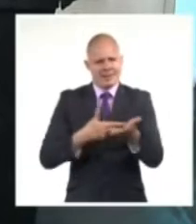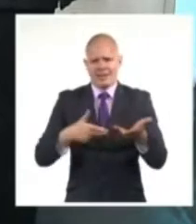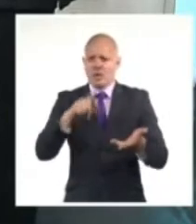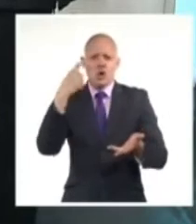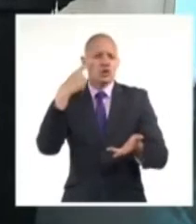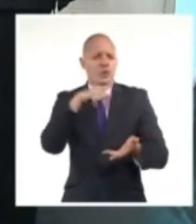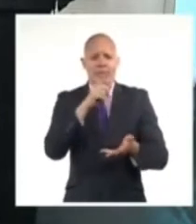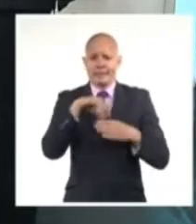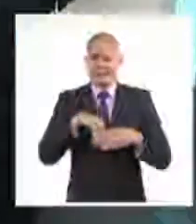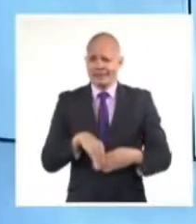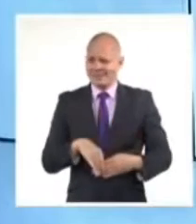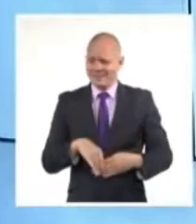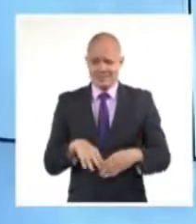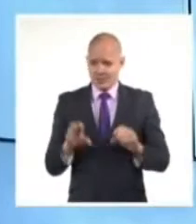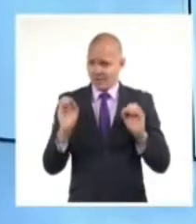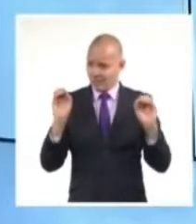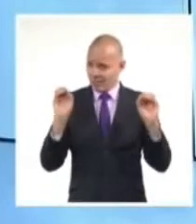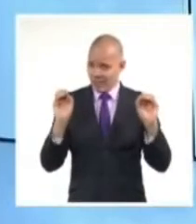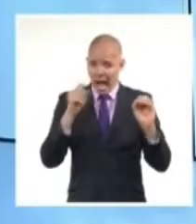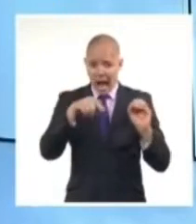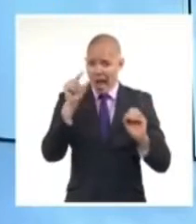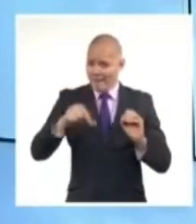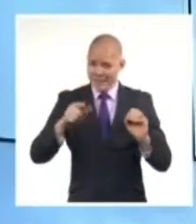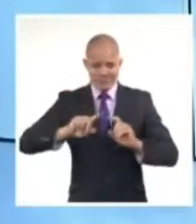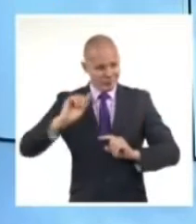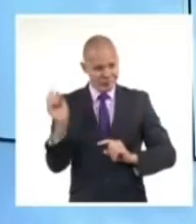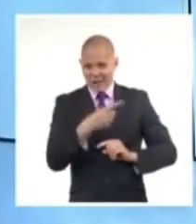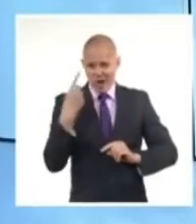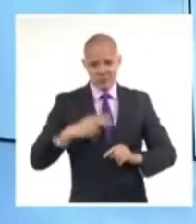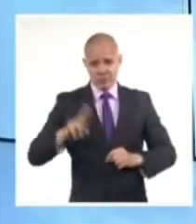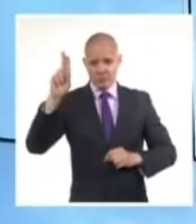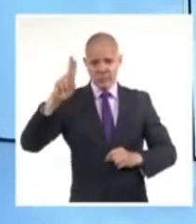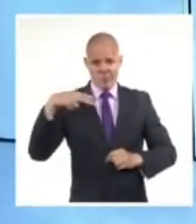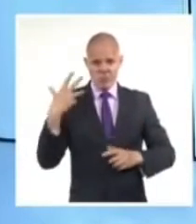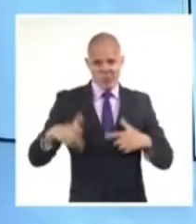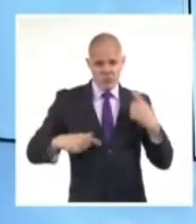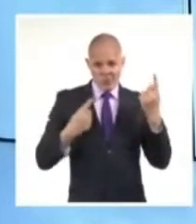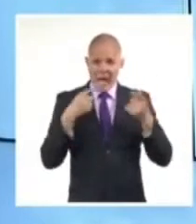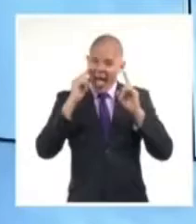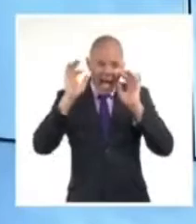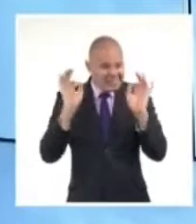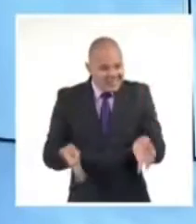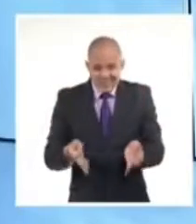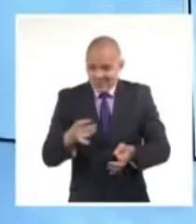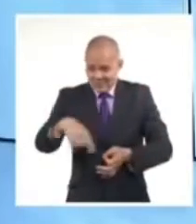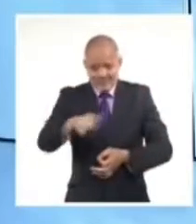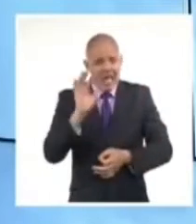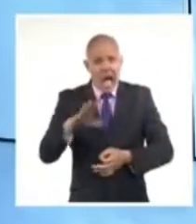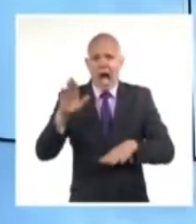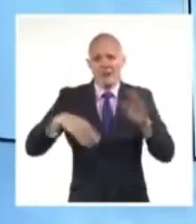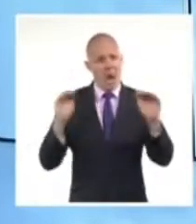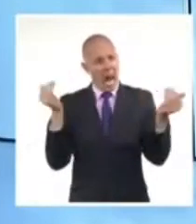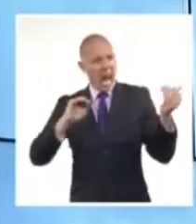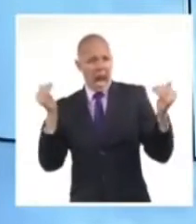y de muchas opiniones. Incluso yo te diría, de muchas opiniones encontradas en ocasiones, donde buscamos un consenso. Y